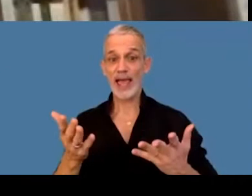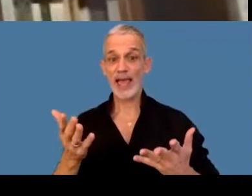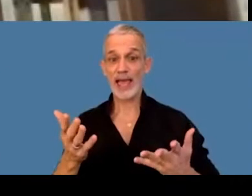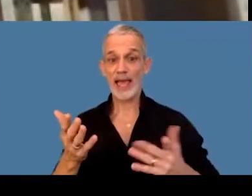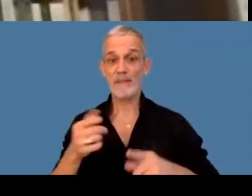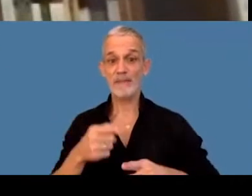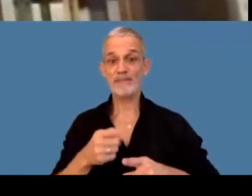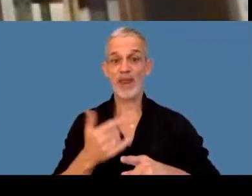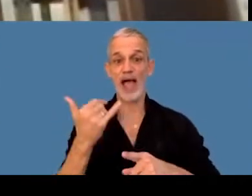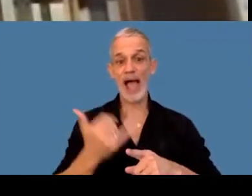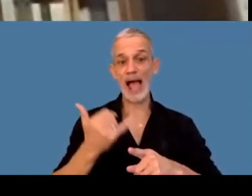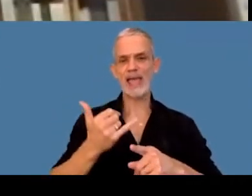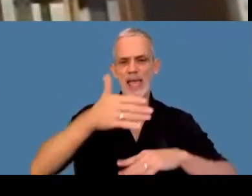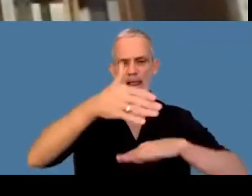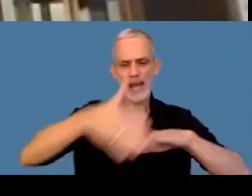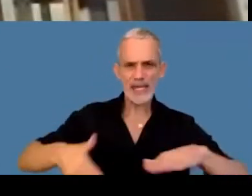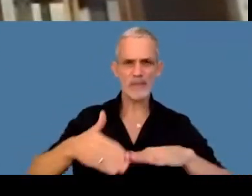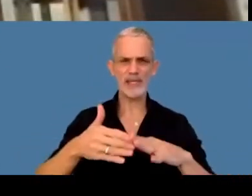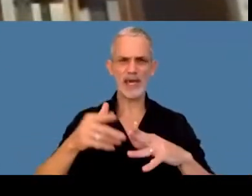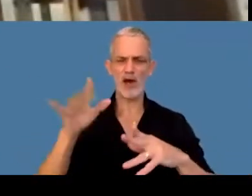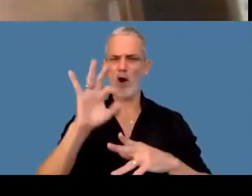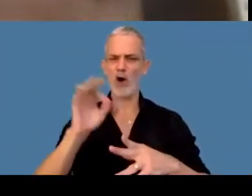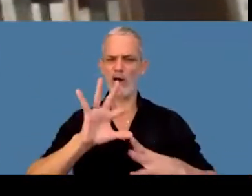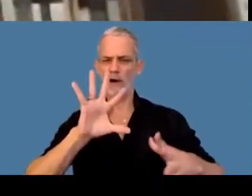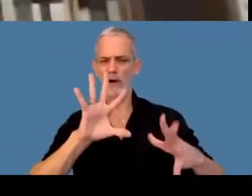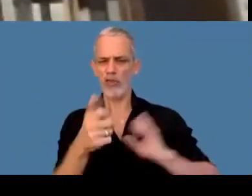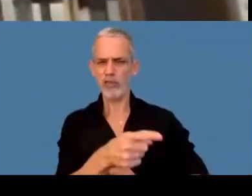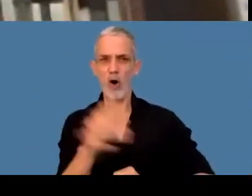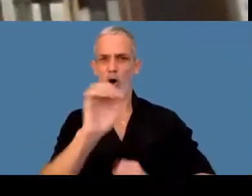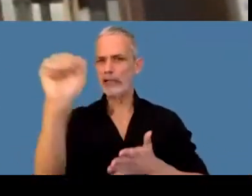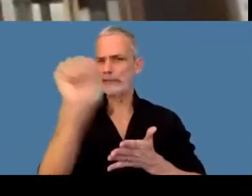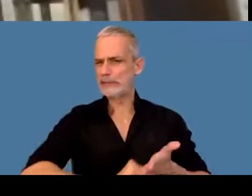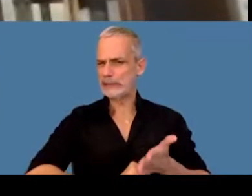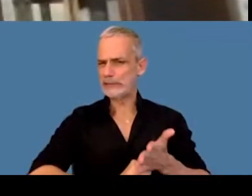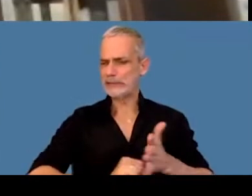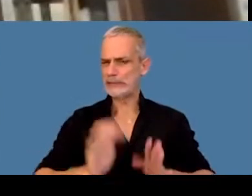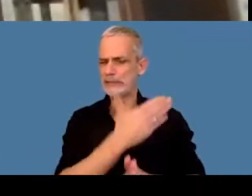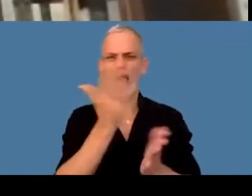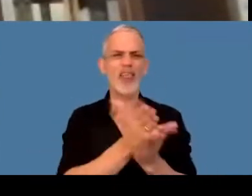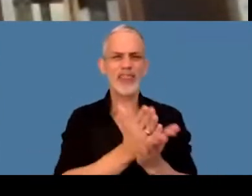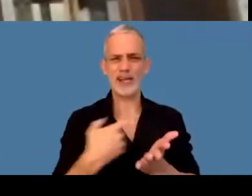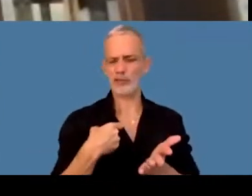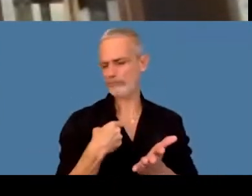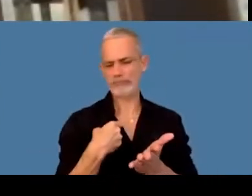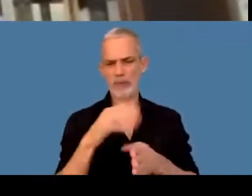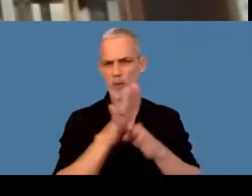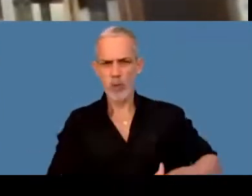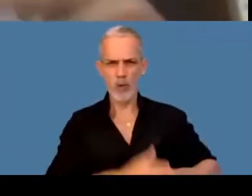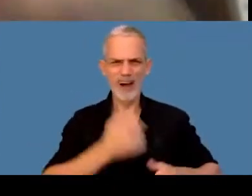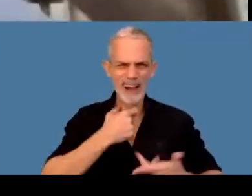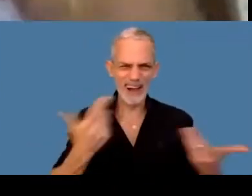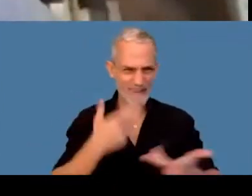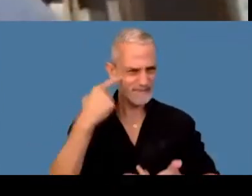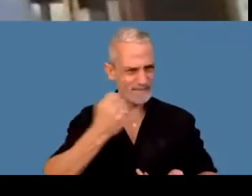quieren limitar o destruir o borrar los derechos sociales. Entonces, ese